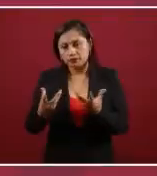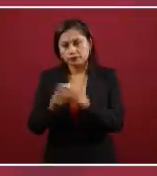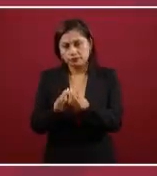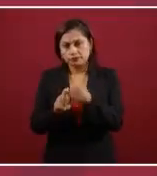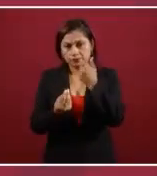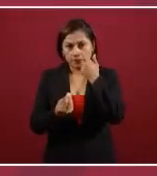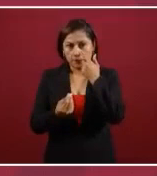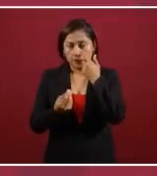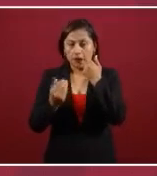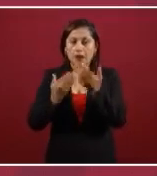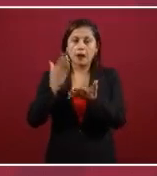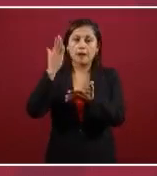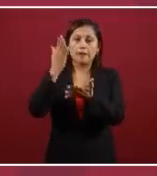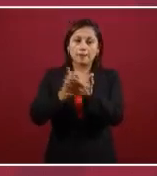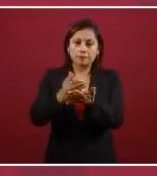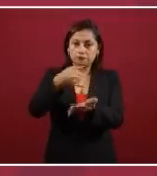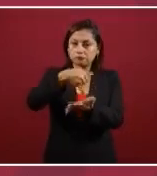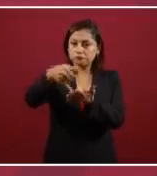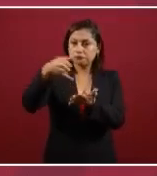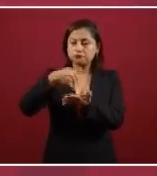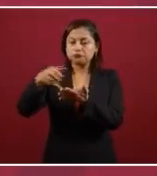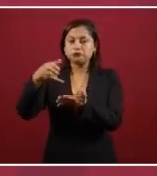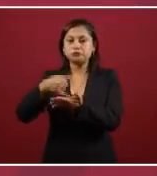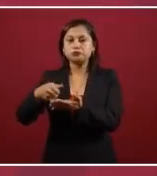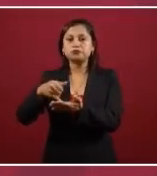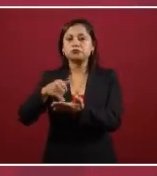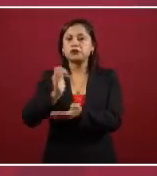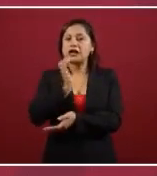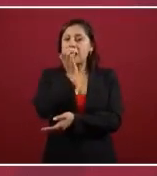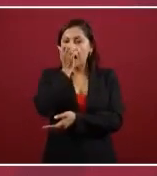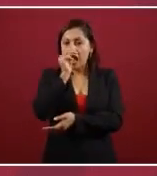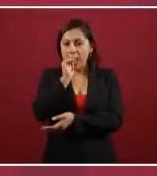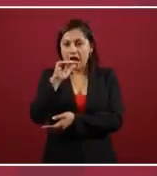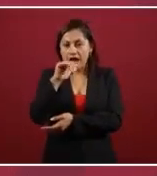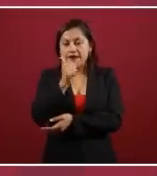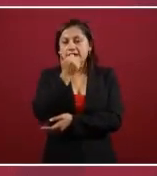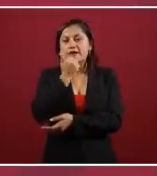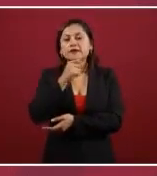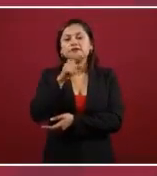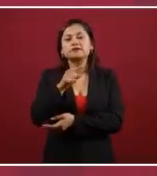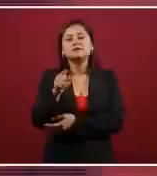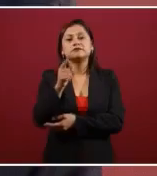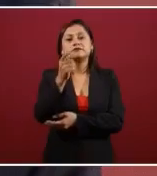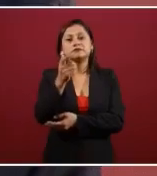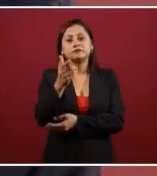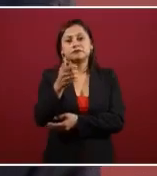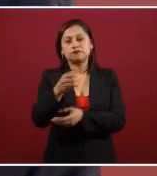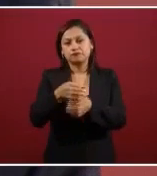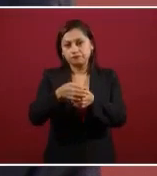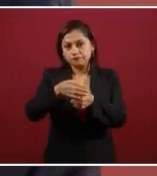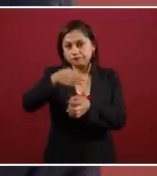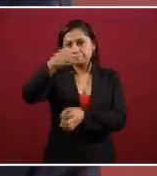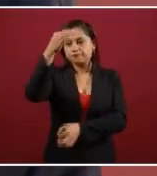al cañal o al cañaveral, que es como un infierno verde,